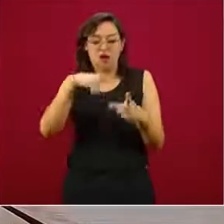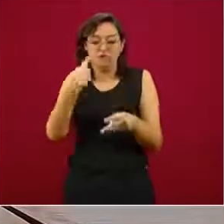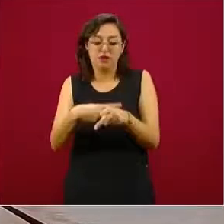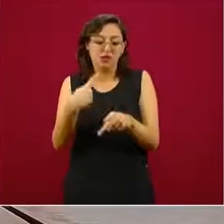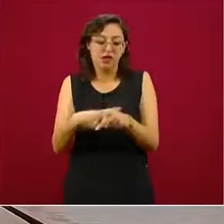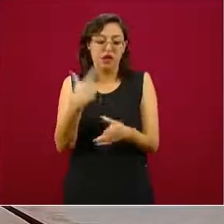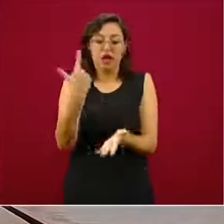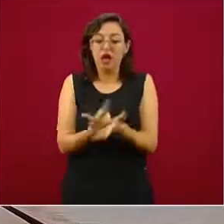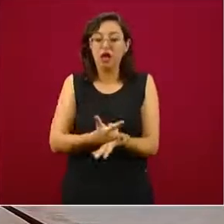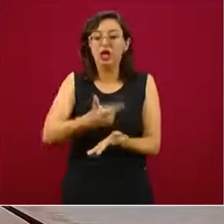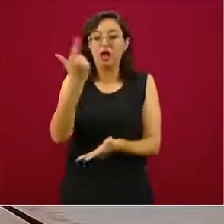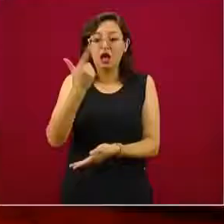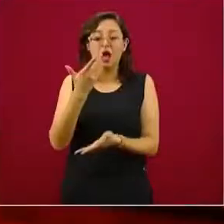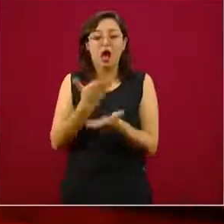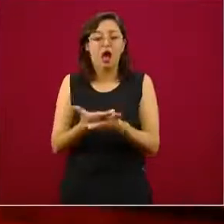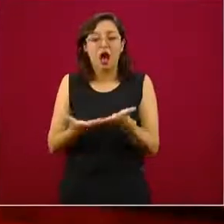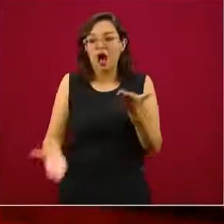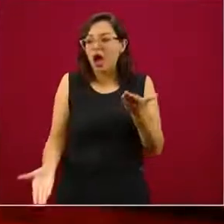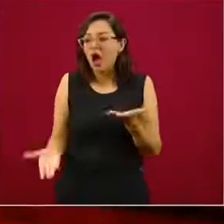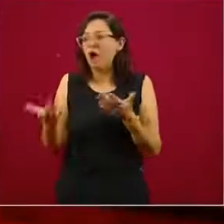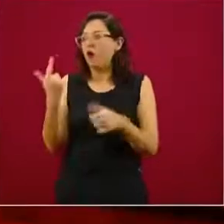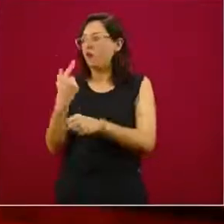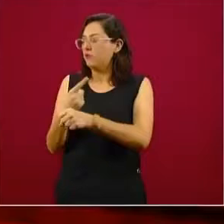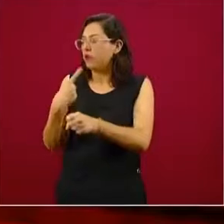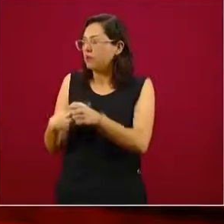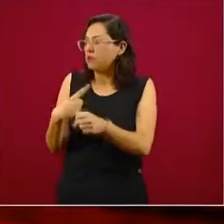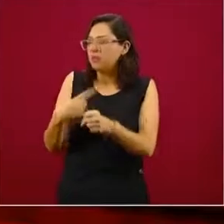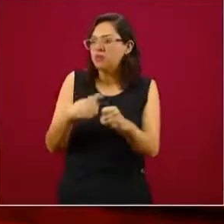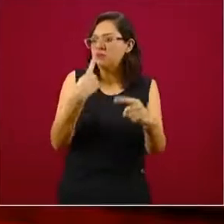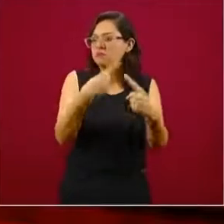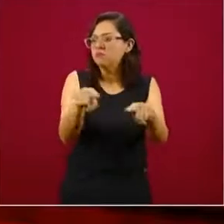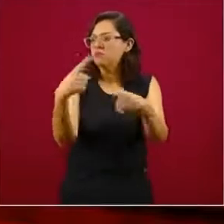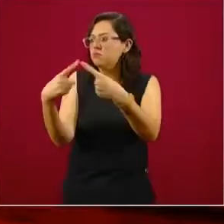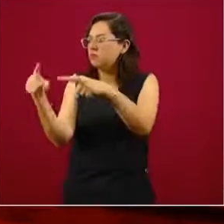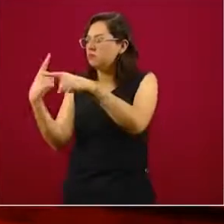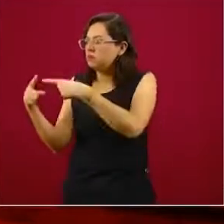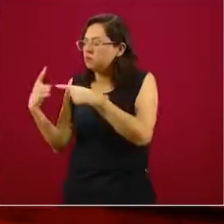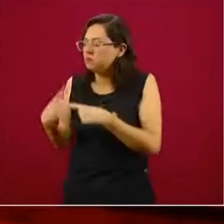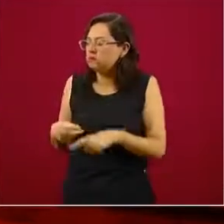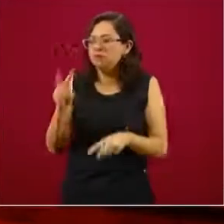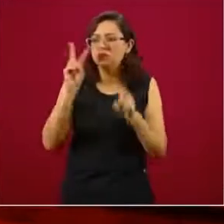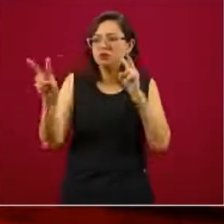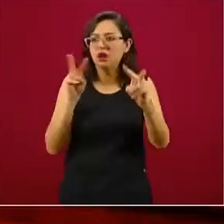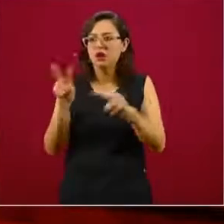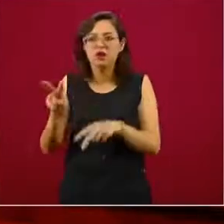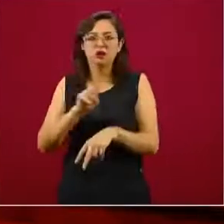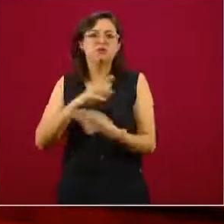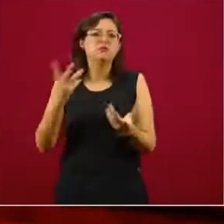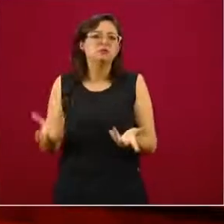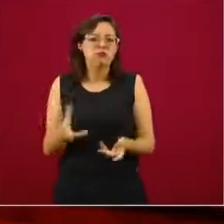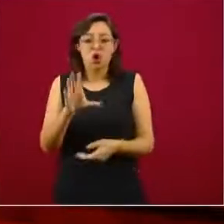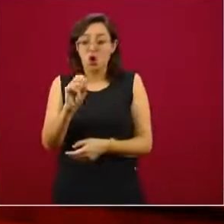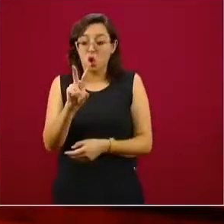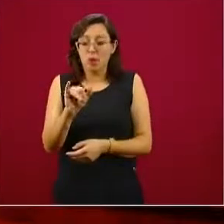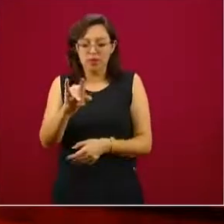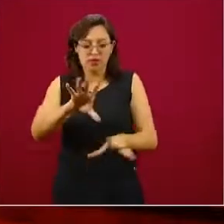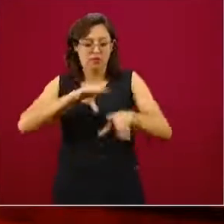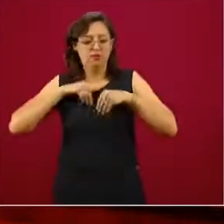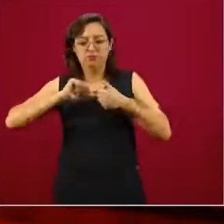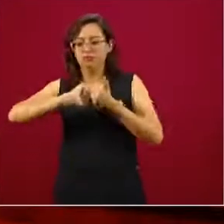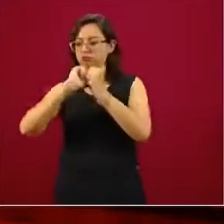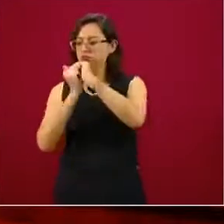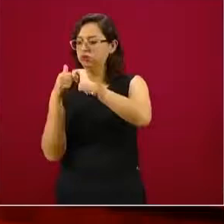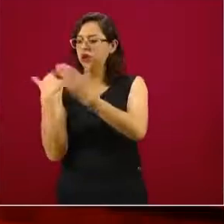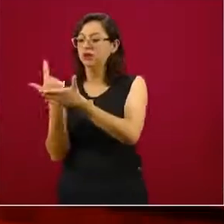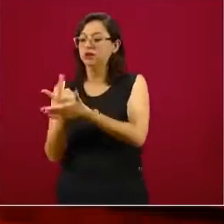las enfermedades crónicas que hoy están siendo la causa de las complicaciones de COVID, también tienen un